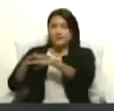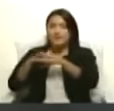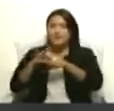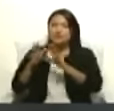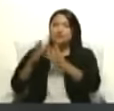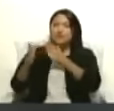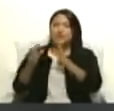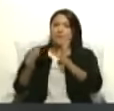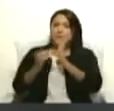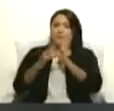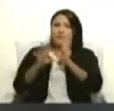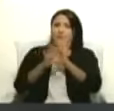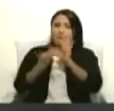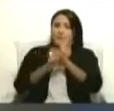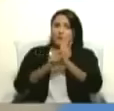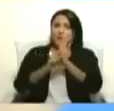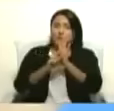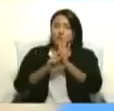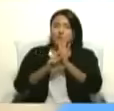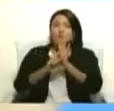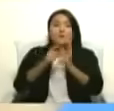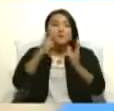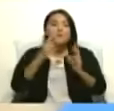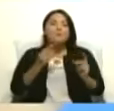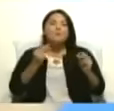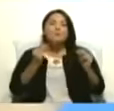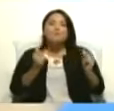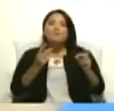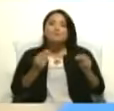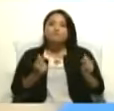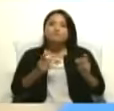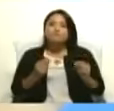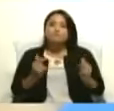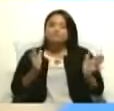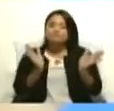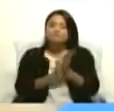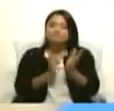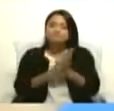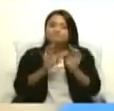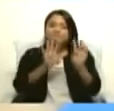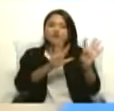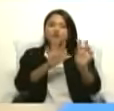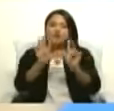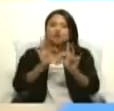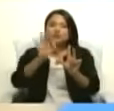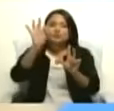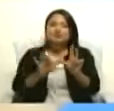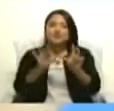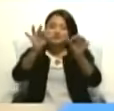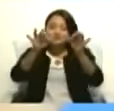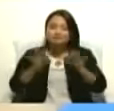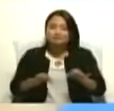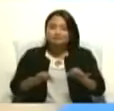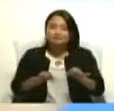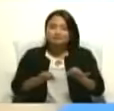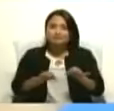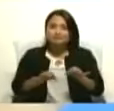Pero igualmente a comprar pargata que viene un joropo de 98 por Leonel perfecto